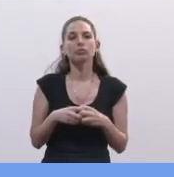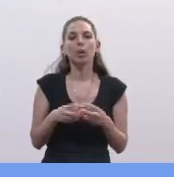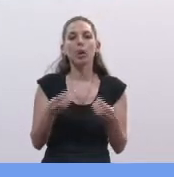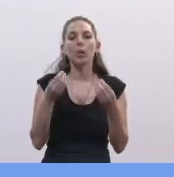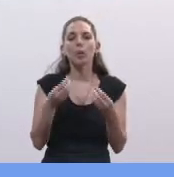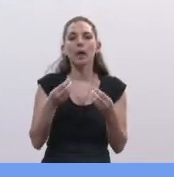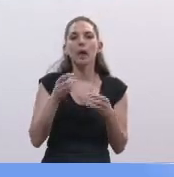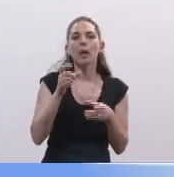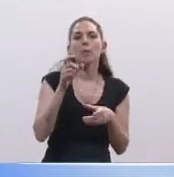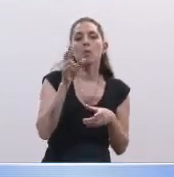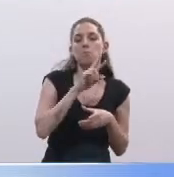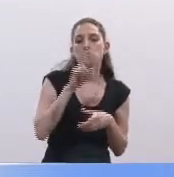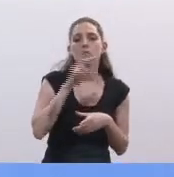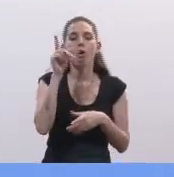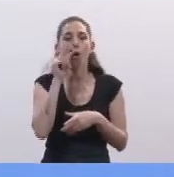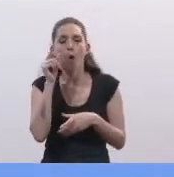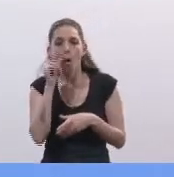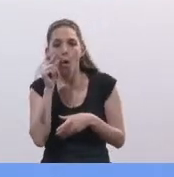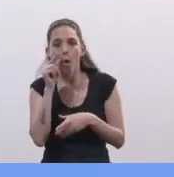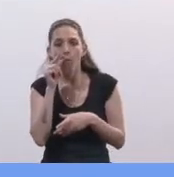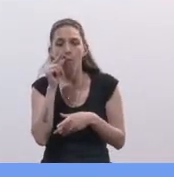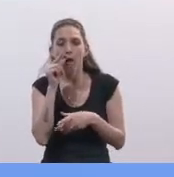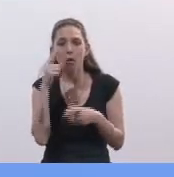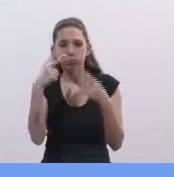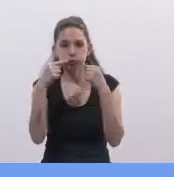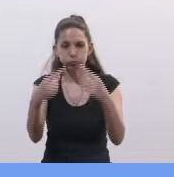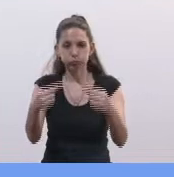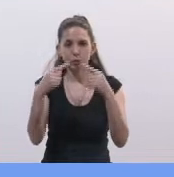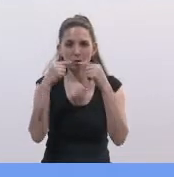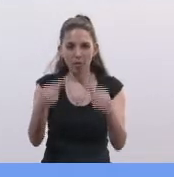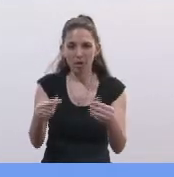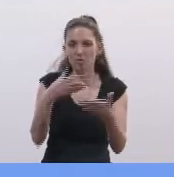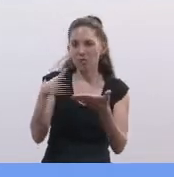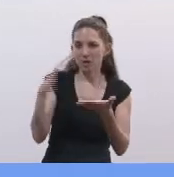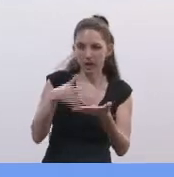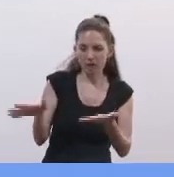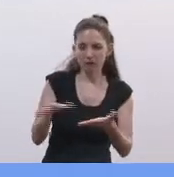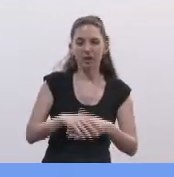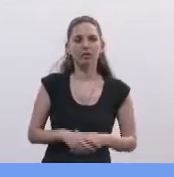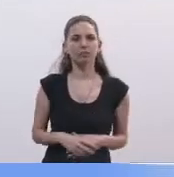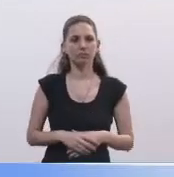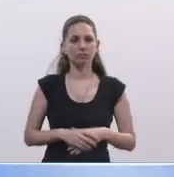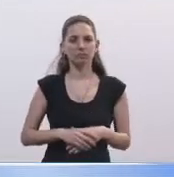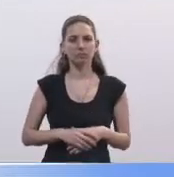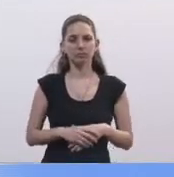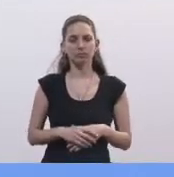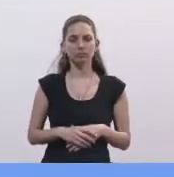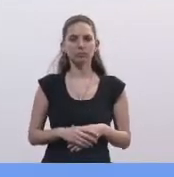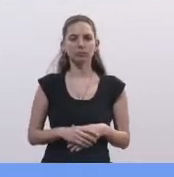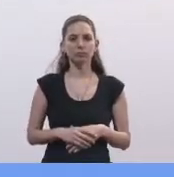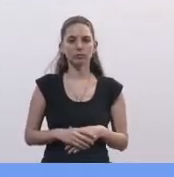fundamentalmente por aquellas y aquellos que atacan, que descalifican,